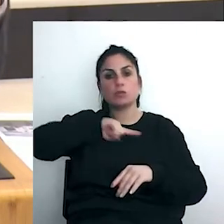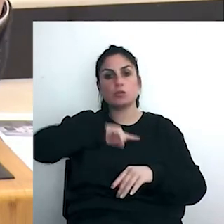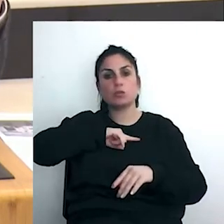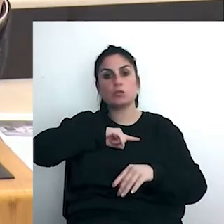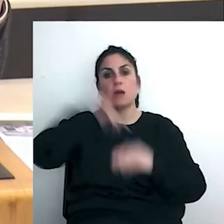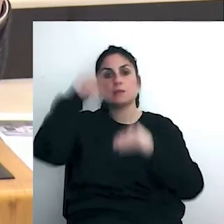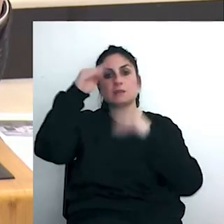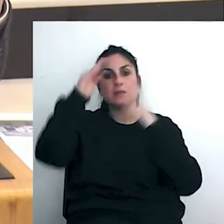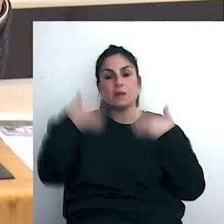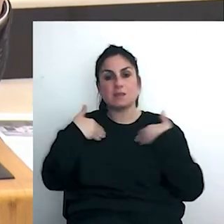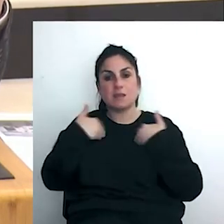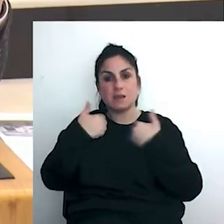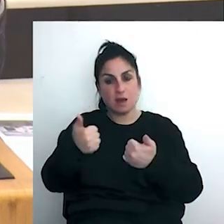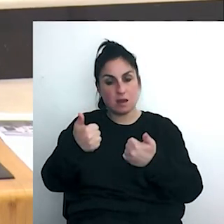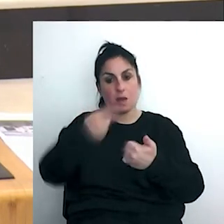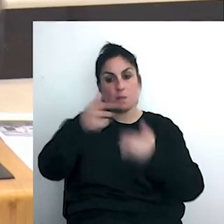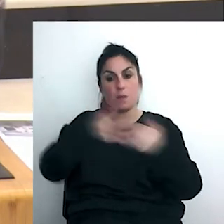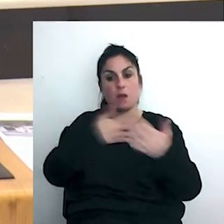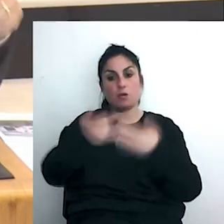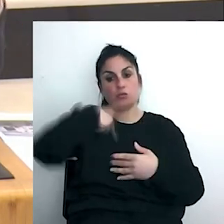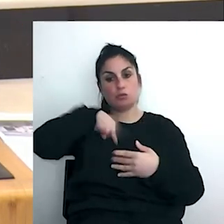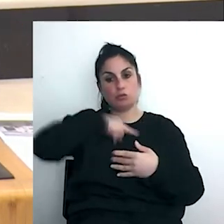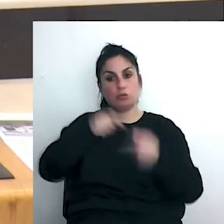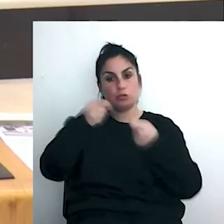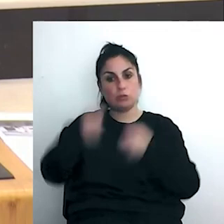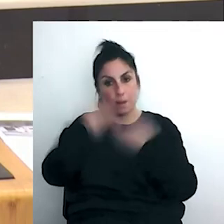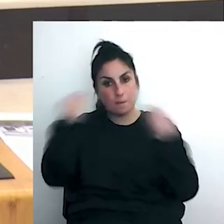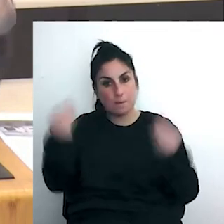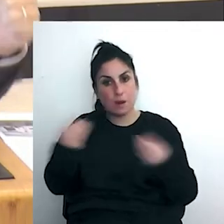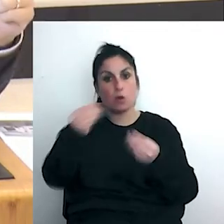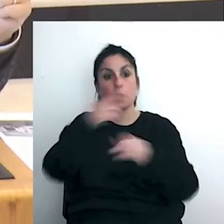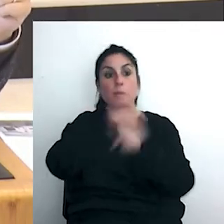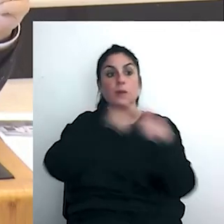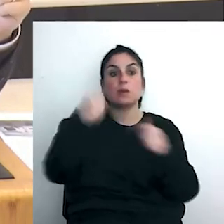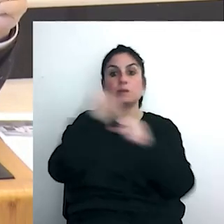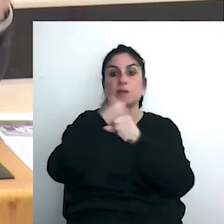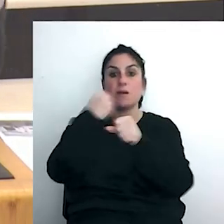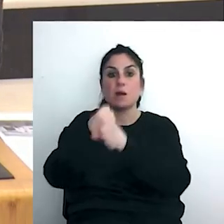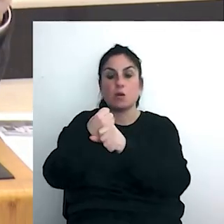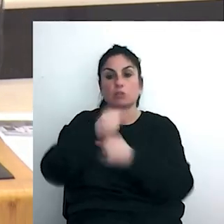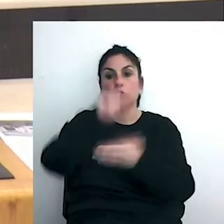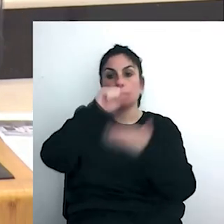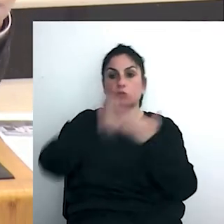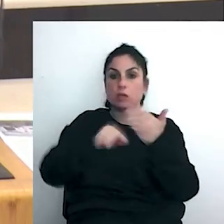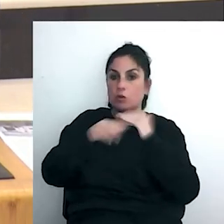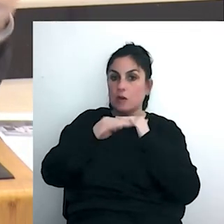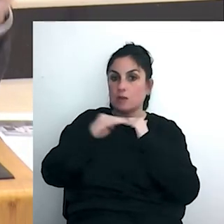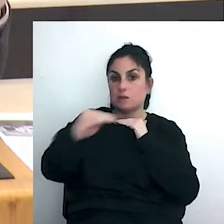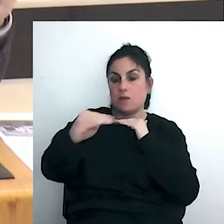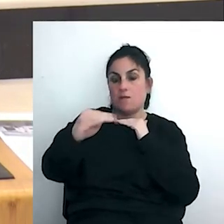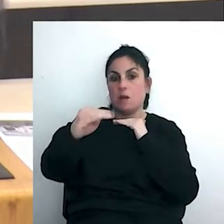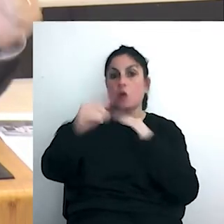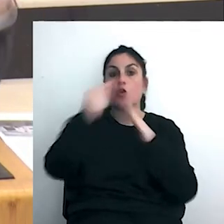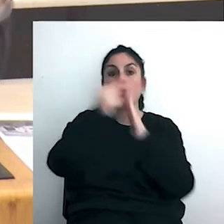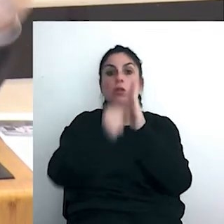sanitaria los trabajadores ustedes van a tener estabilidad se quedarán en sus condiciones laborales